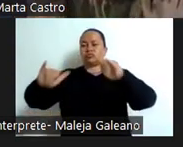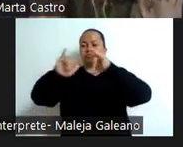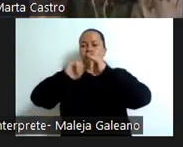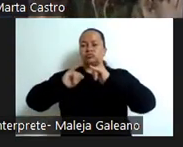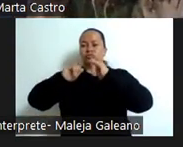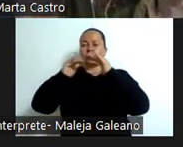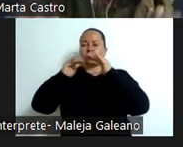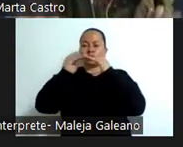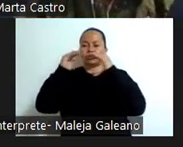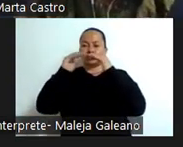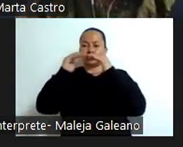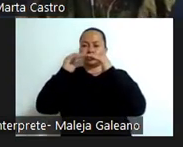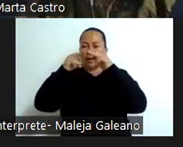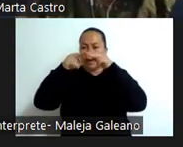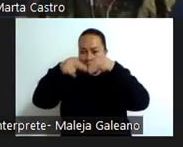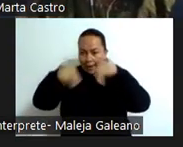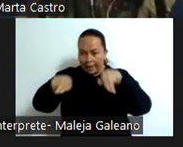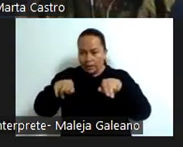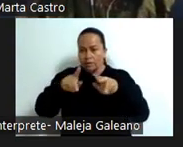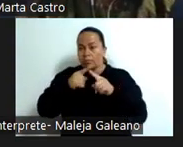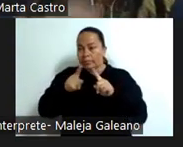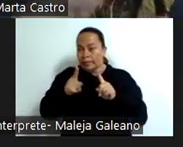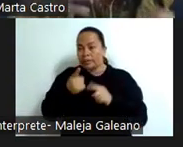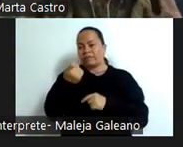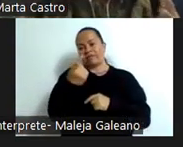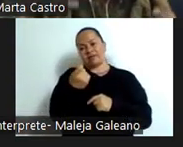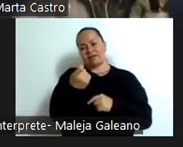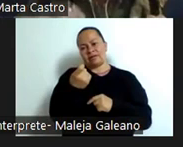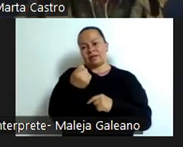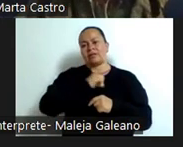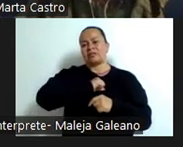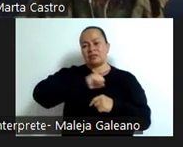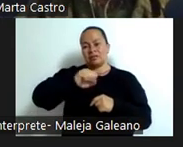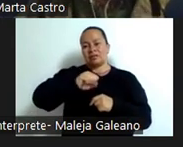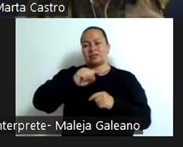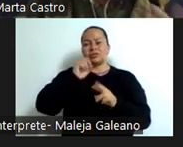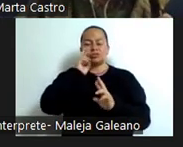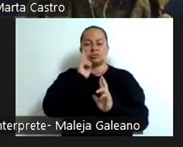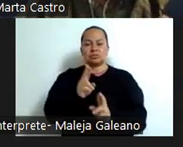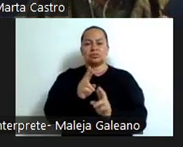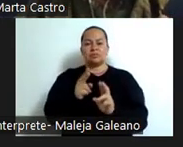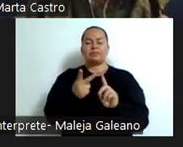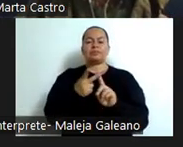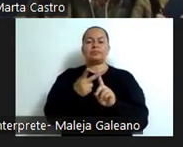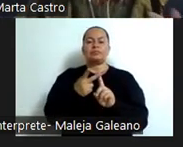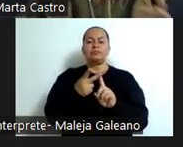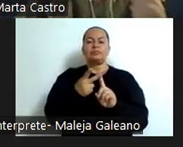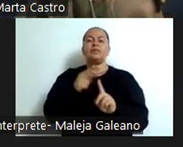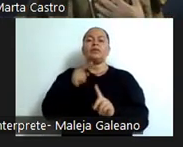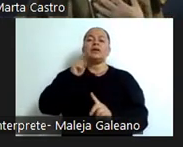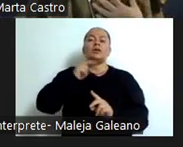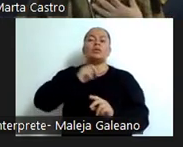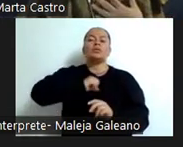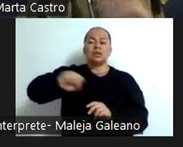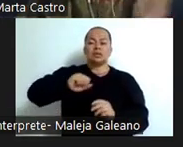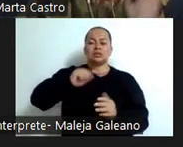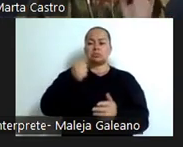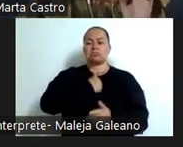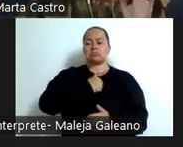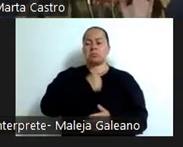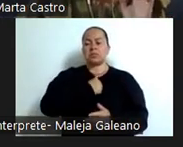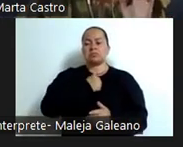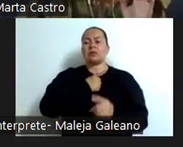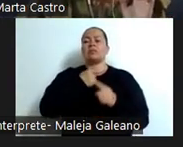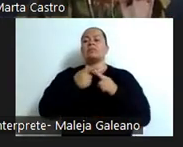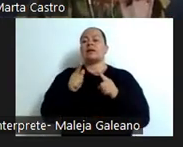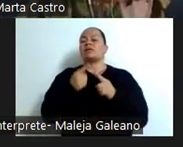todavía no decimos que es un derecho es un derecho reconocido ni un Derecho autónomo sino que dice que está en